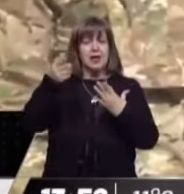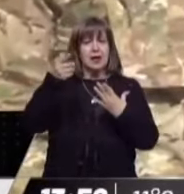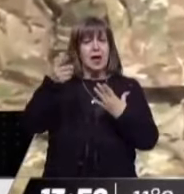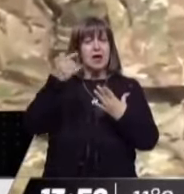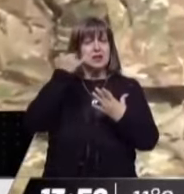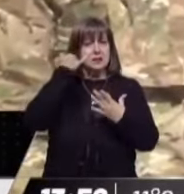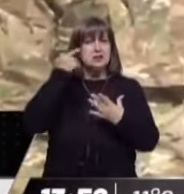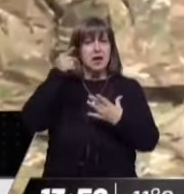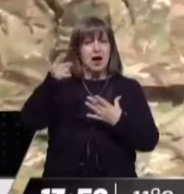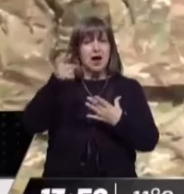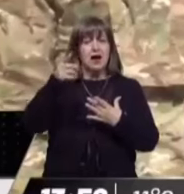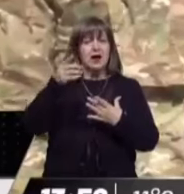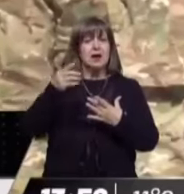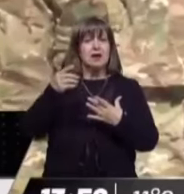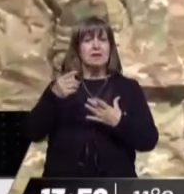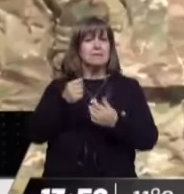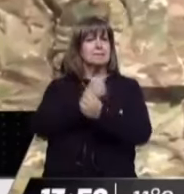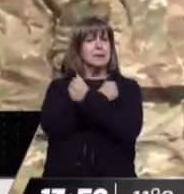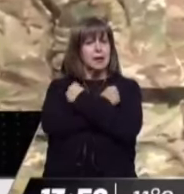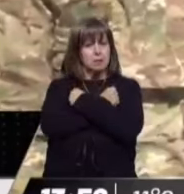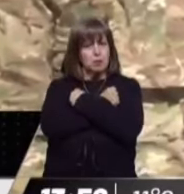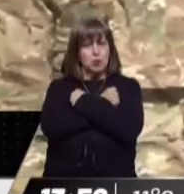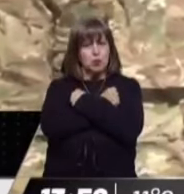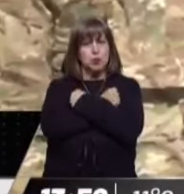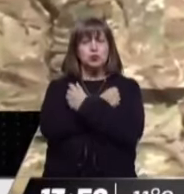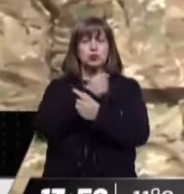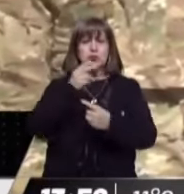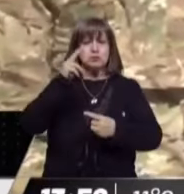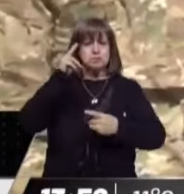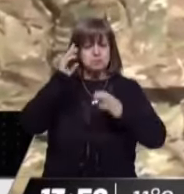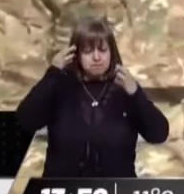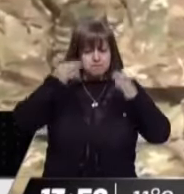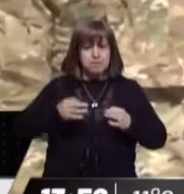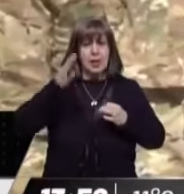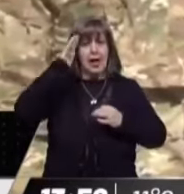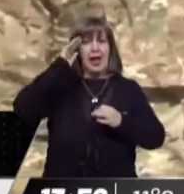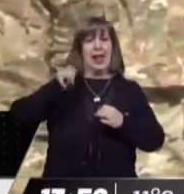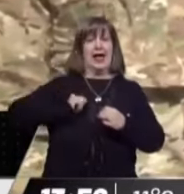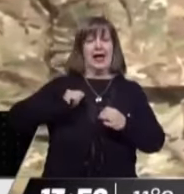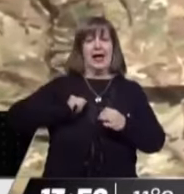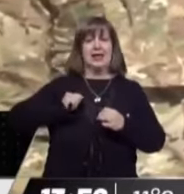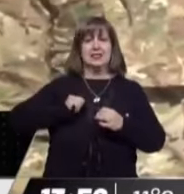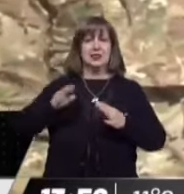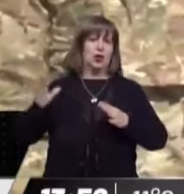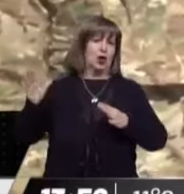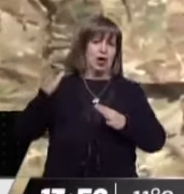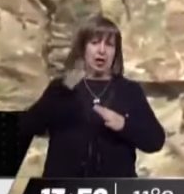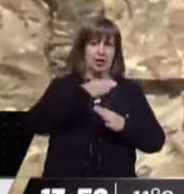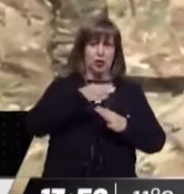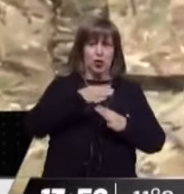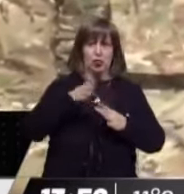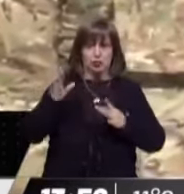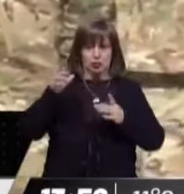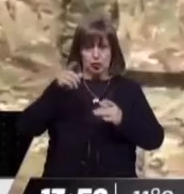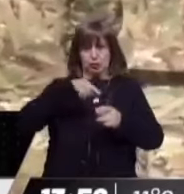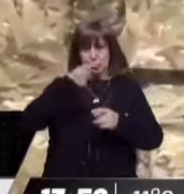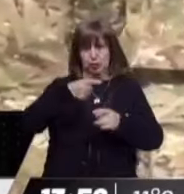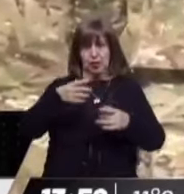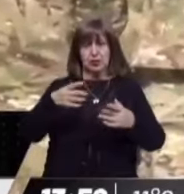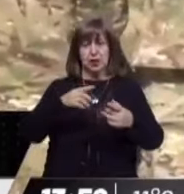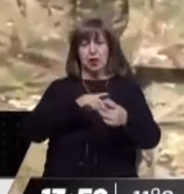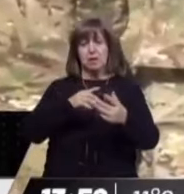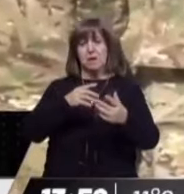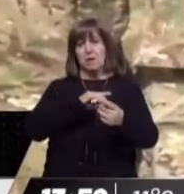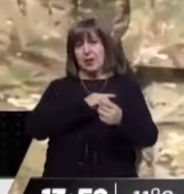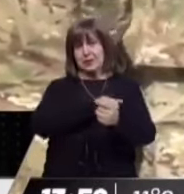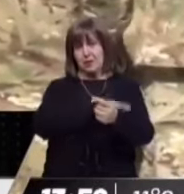un entrañable cariño por el Ejército y por todas sus Fuerzas Armadas, a las cuales